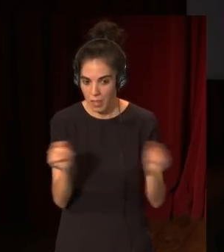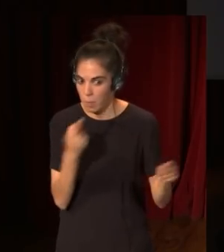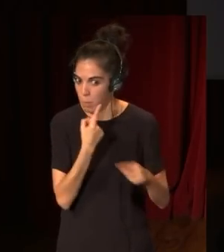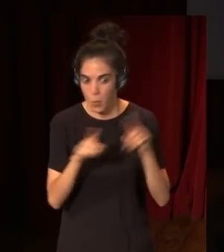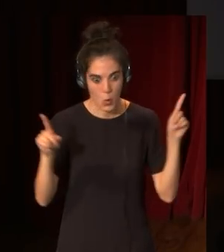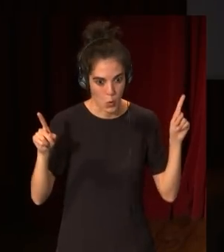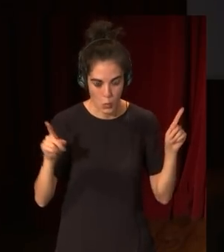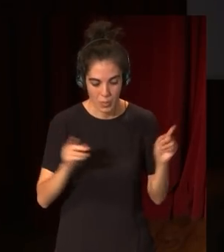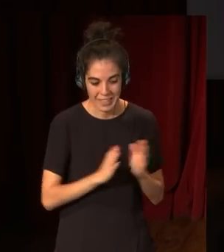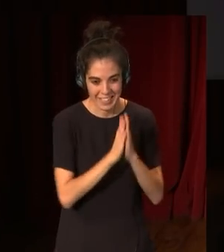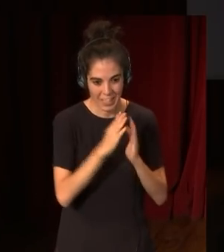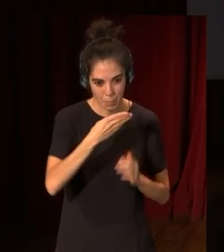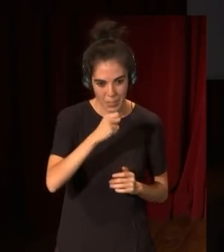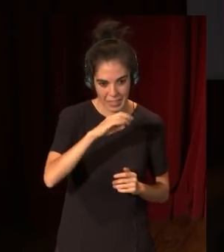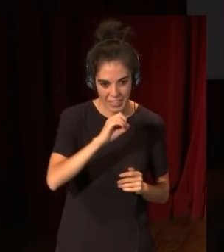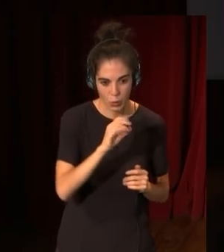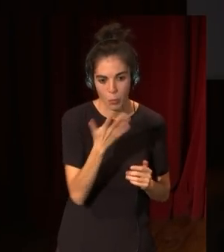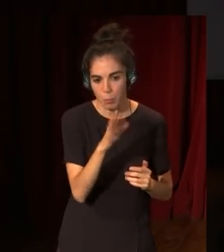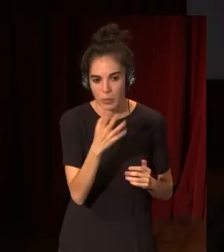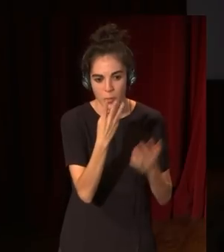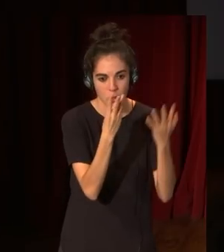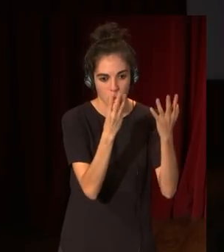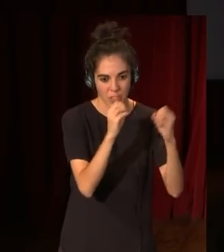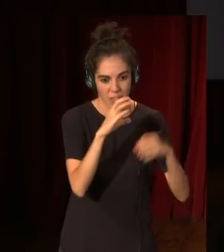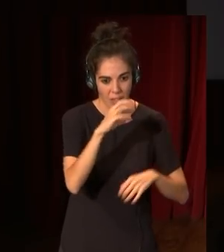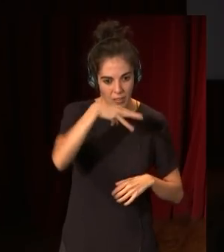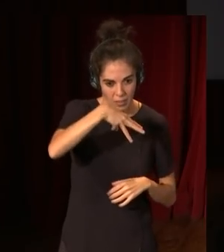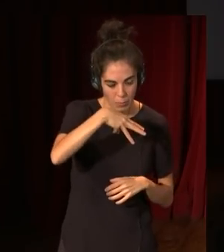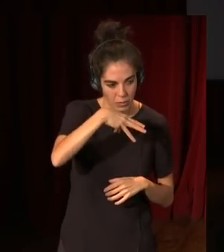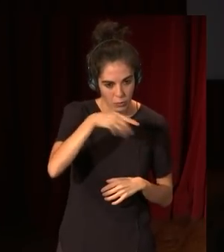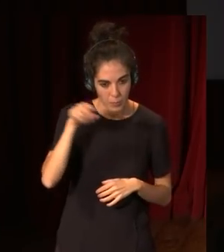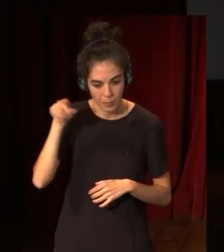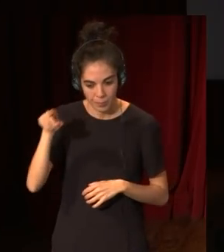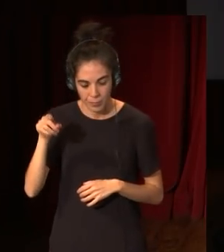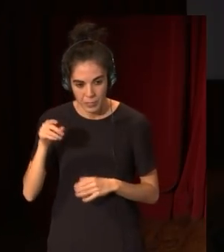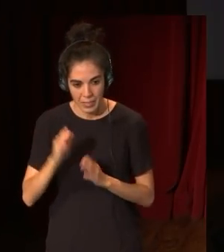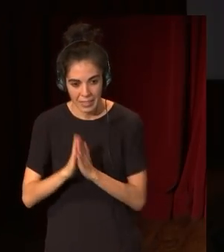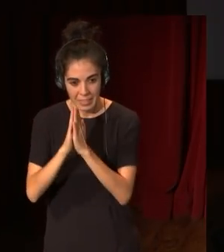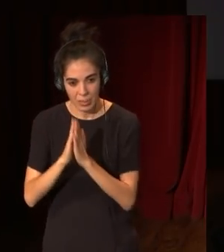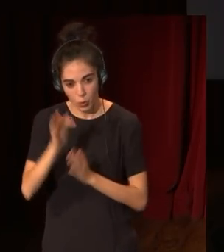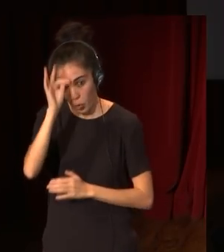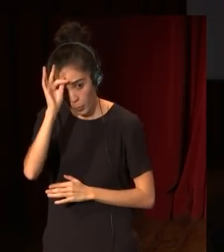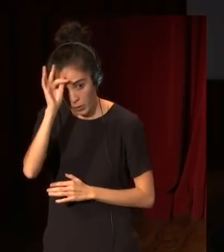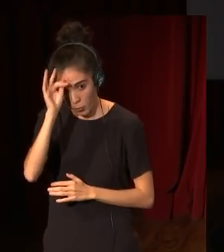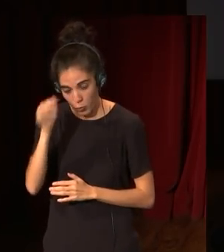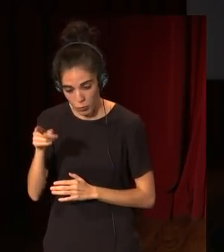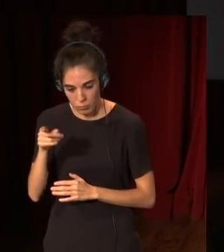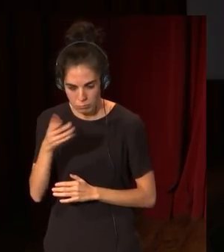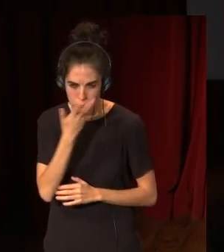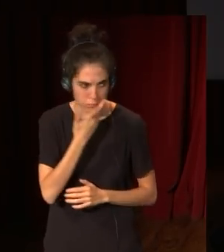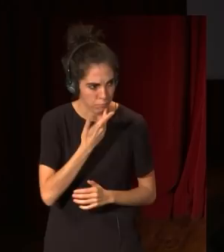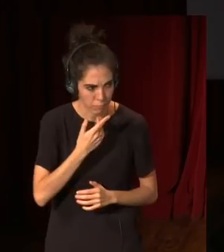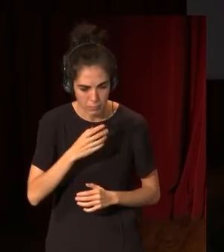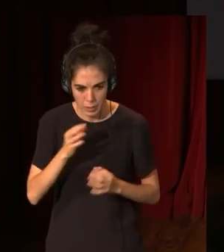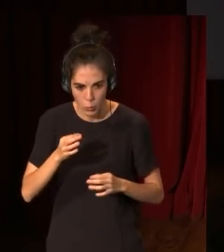el sambenito que hemos visto mide unos 80 centímetros y el sant el santo domingo de silos que muchos ustedes conocerán porque